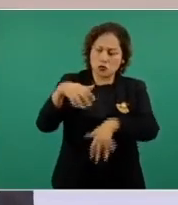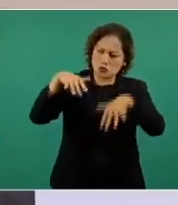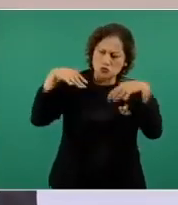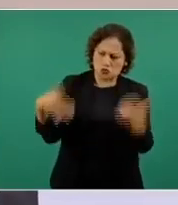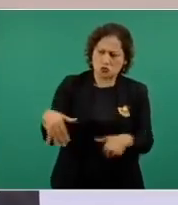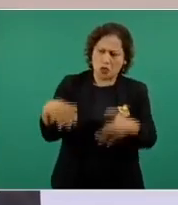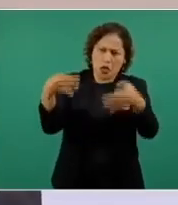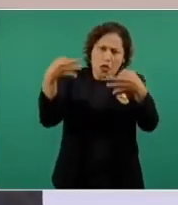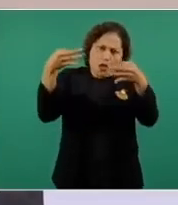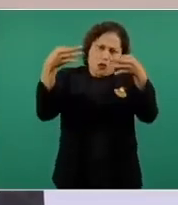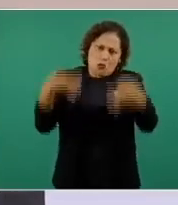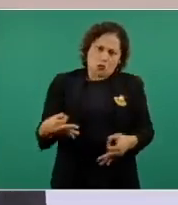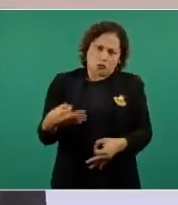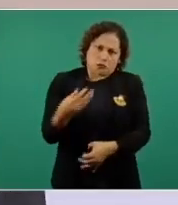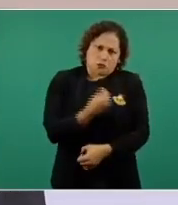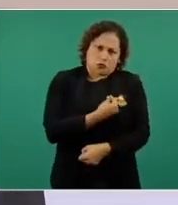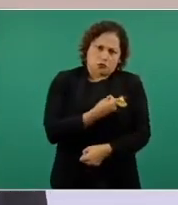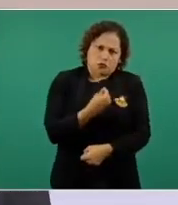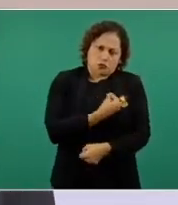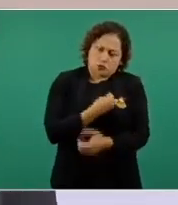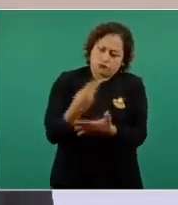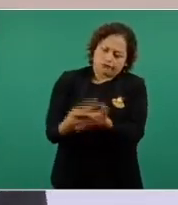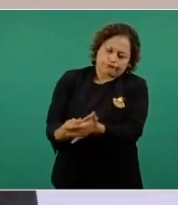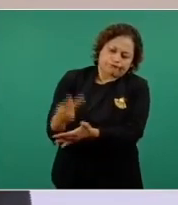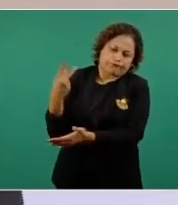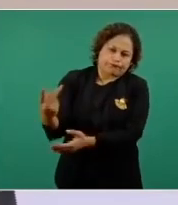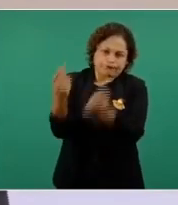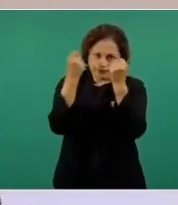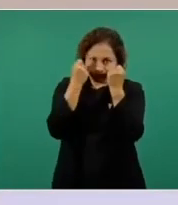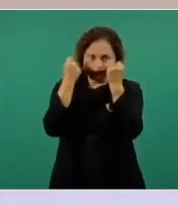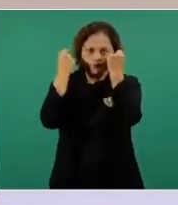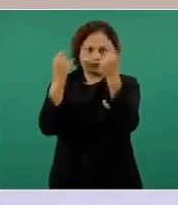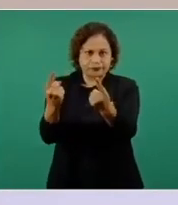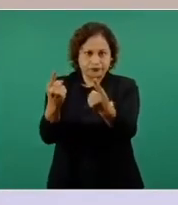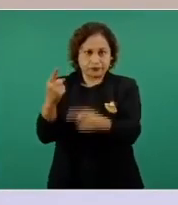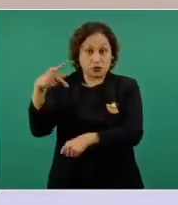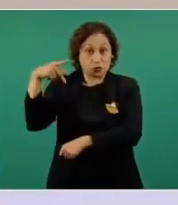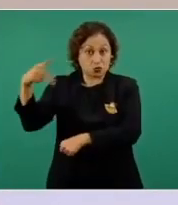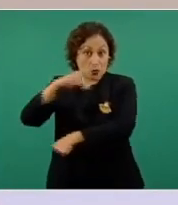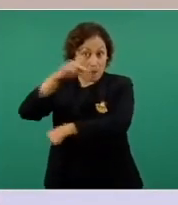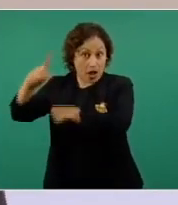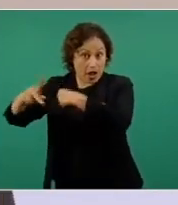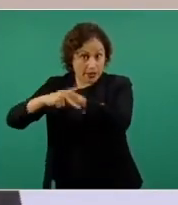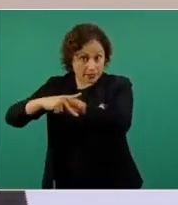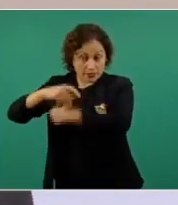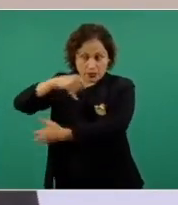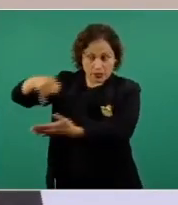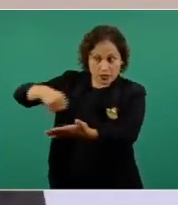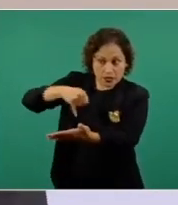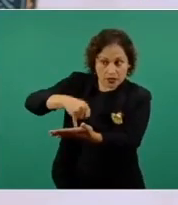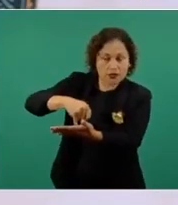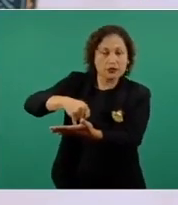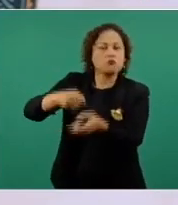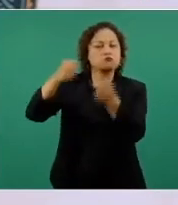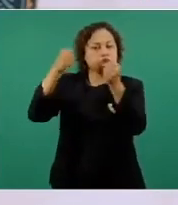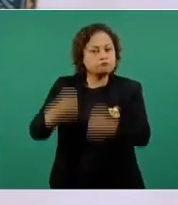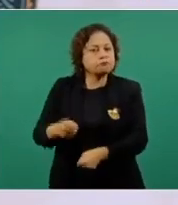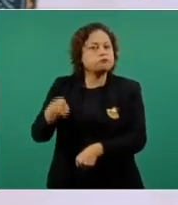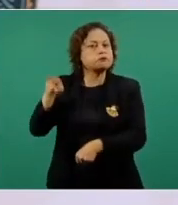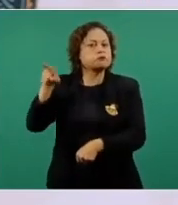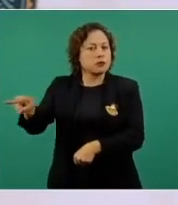y esa isla debe ser considerada como la nueva